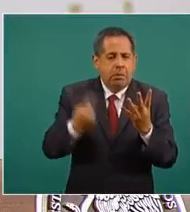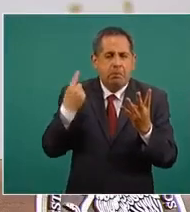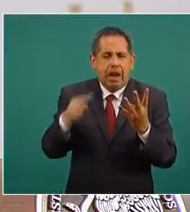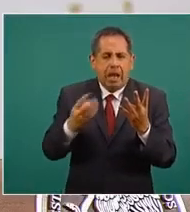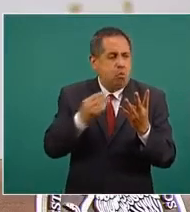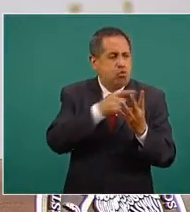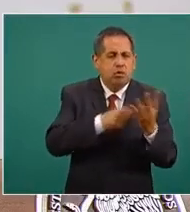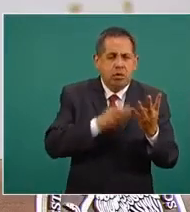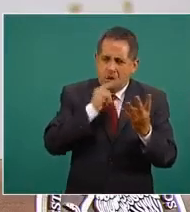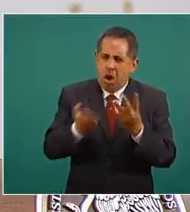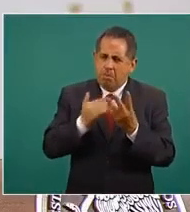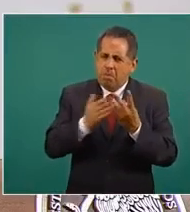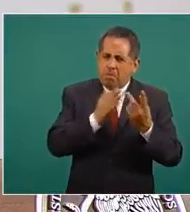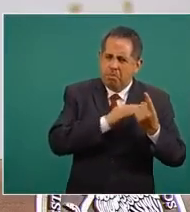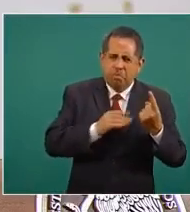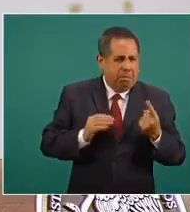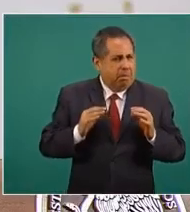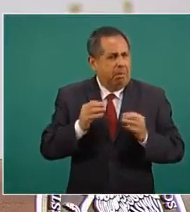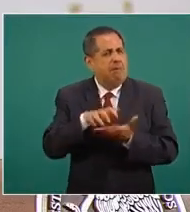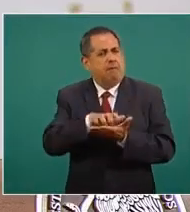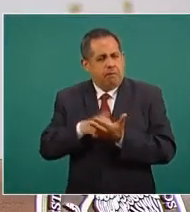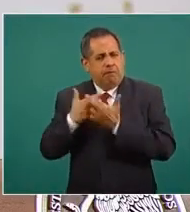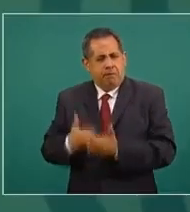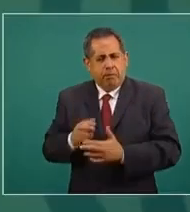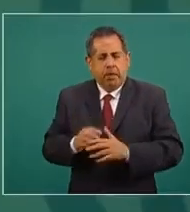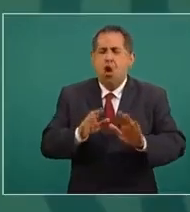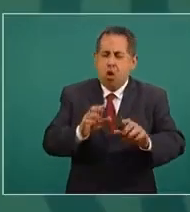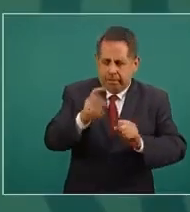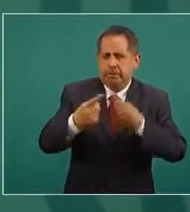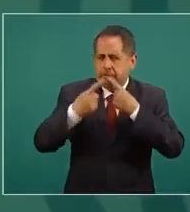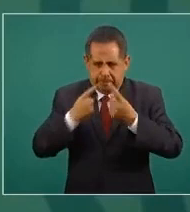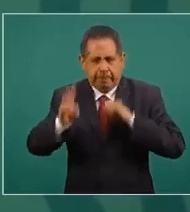Si podemos ahorrar, claro, vamos al debate.